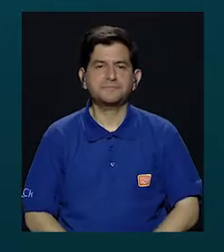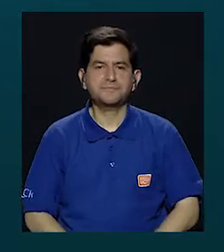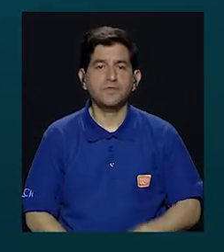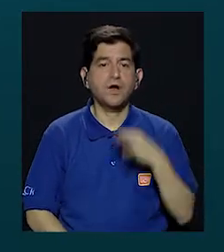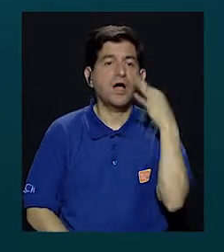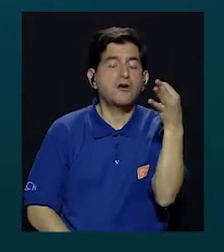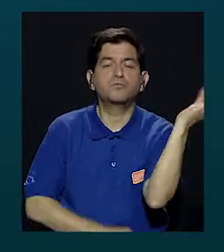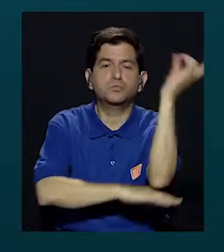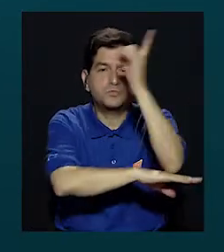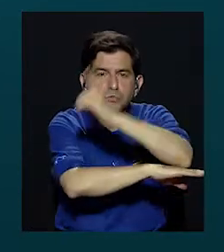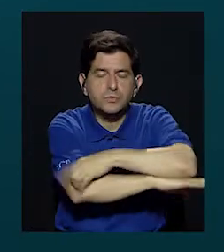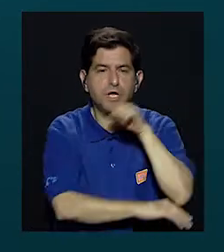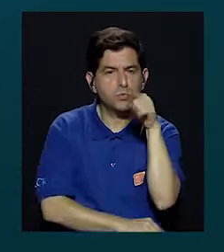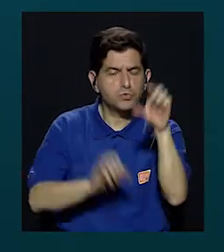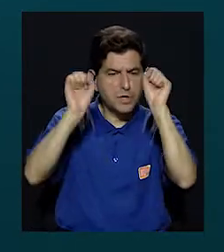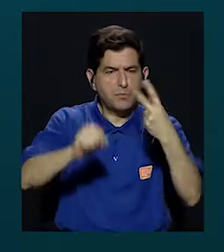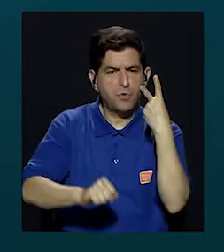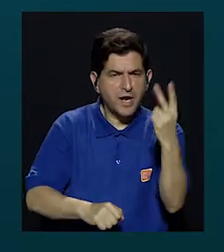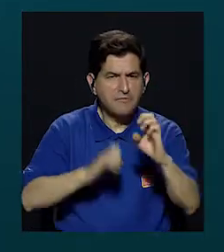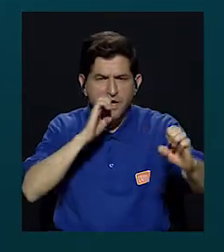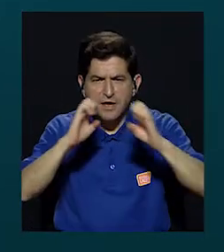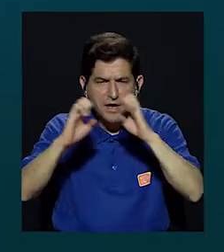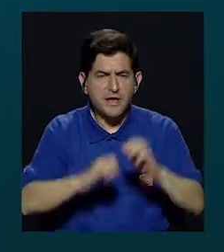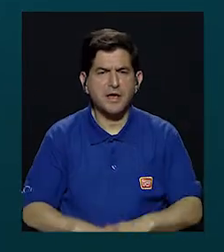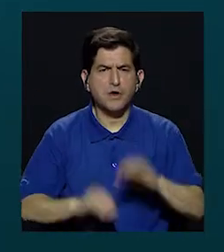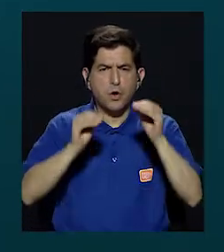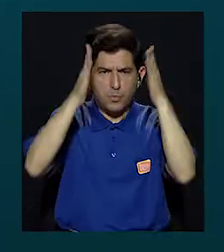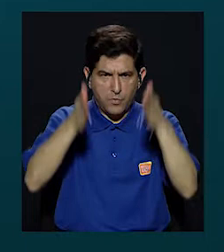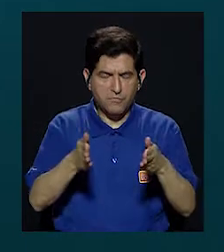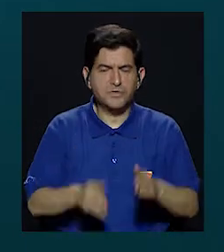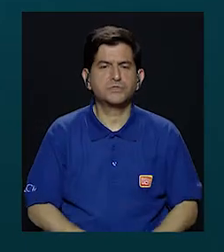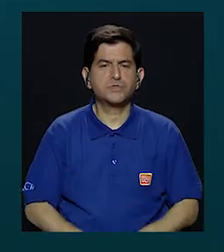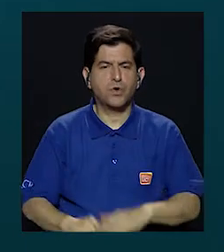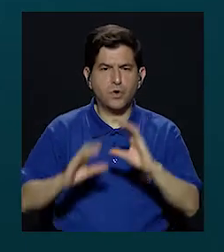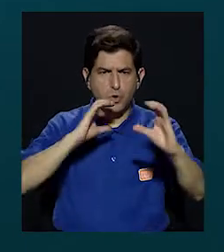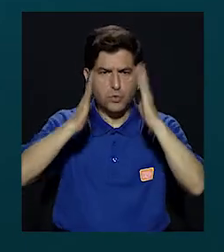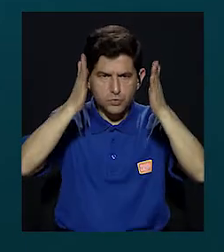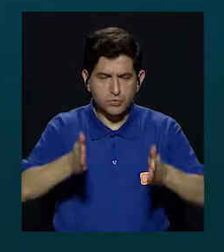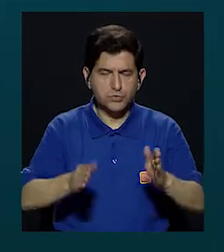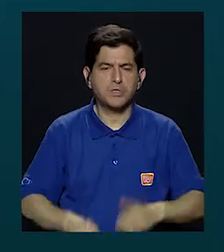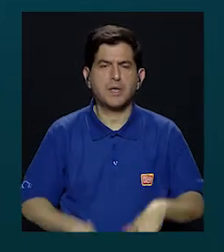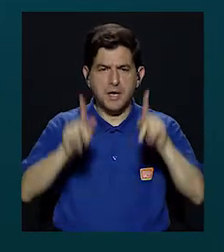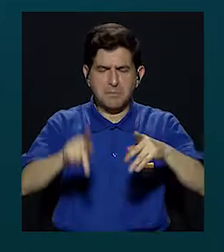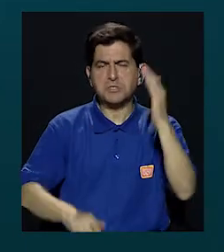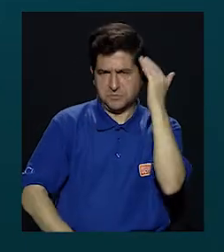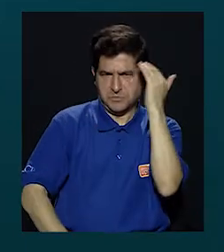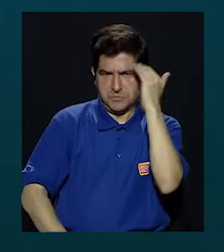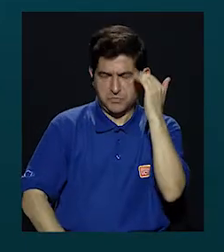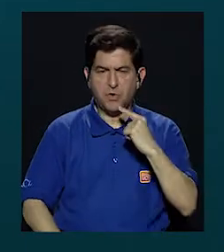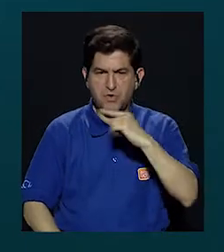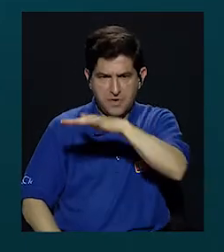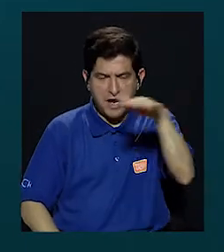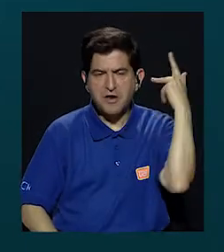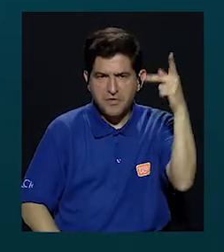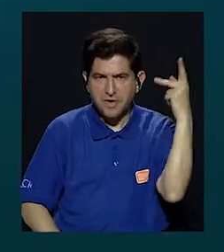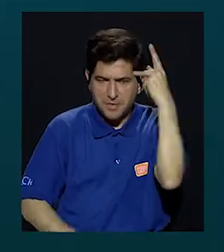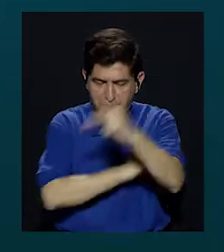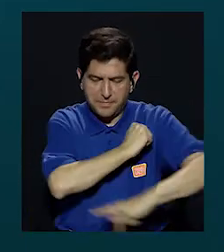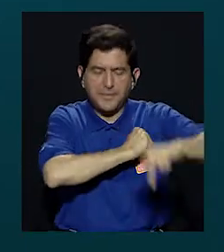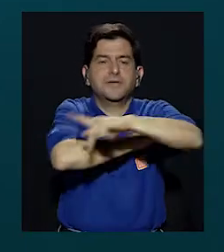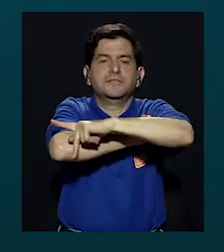durante los próximos días usted podrá ver entrevistas con académicos comunicadores y conocedores de la realidad